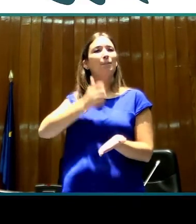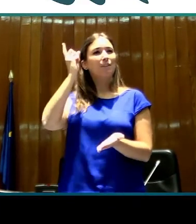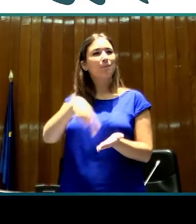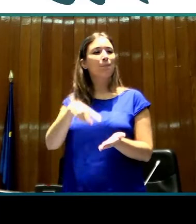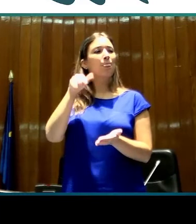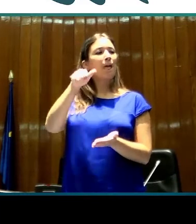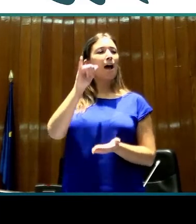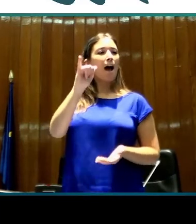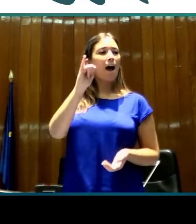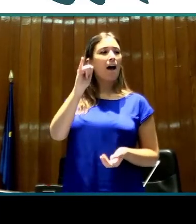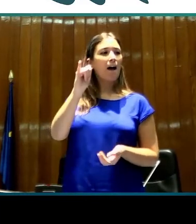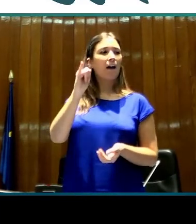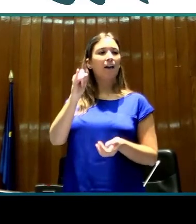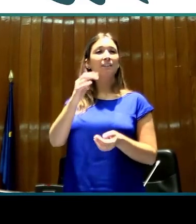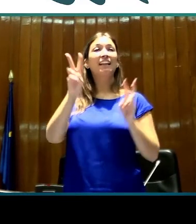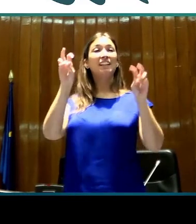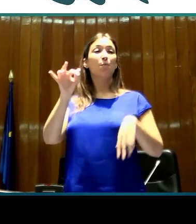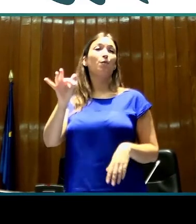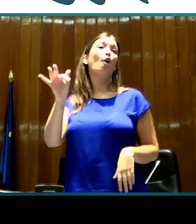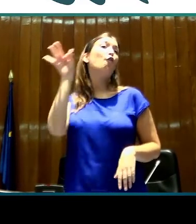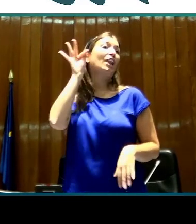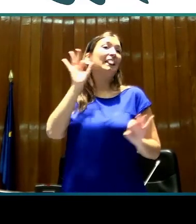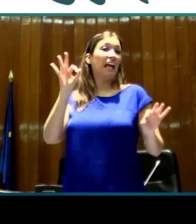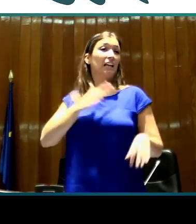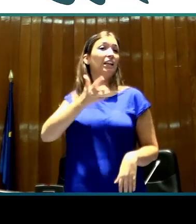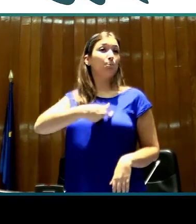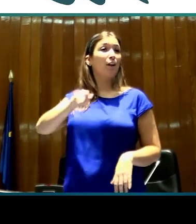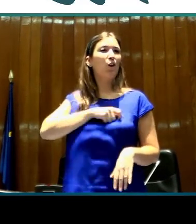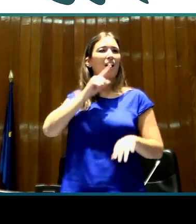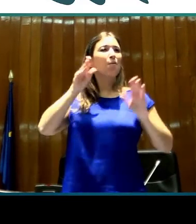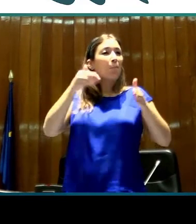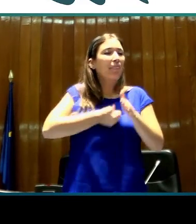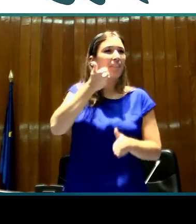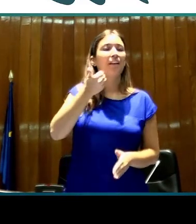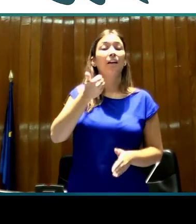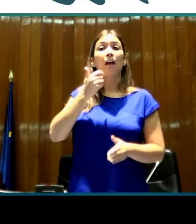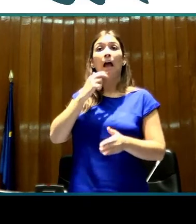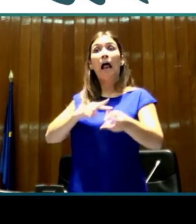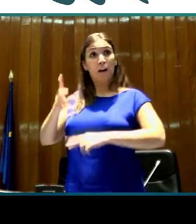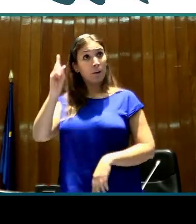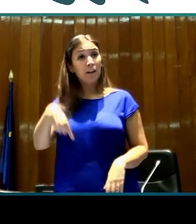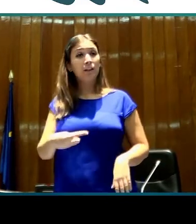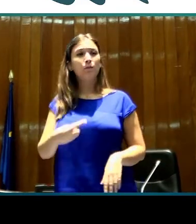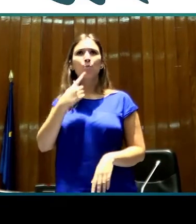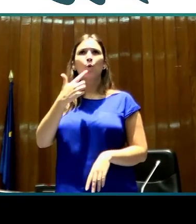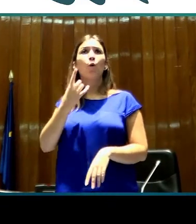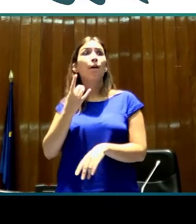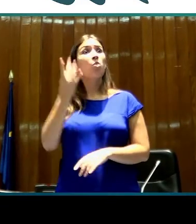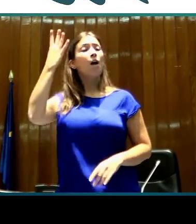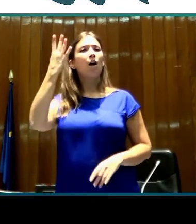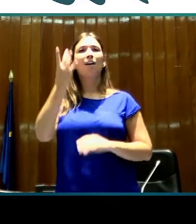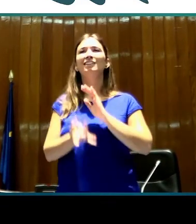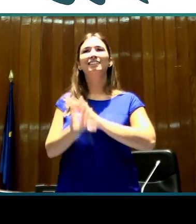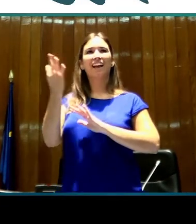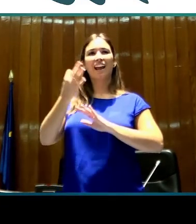resonancias de la fonética española. Y al revés, cómo desde una idea se genera